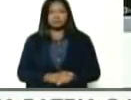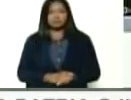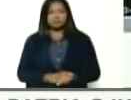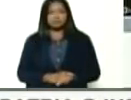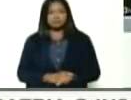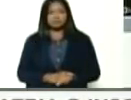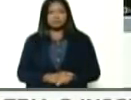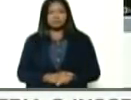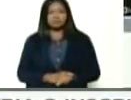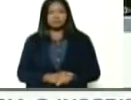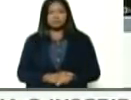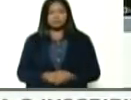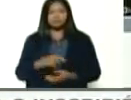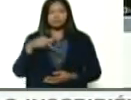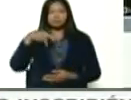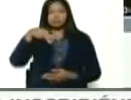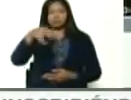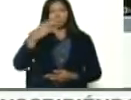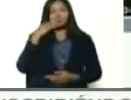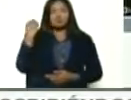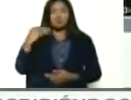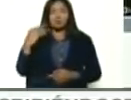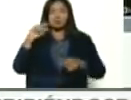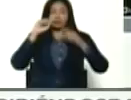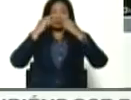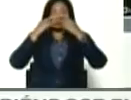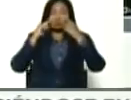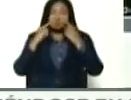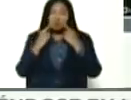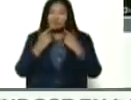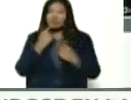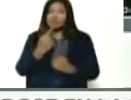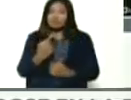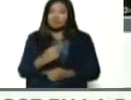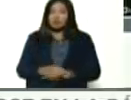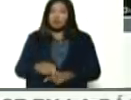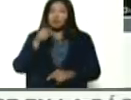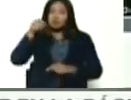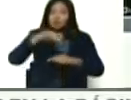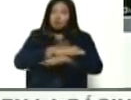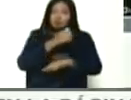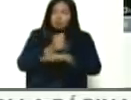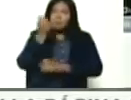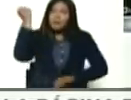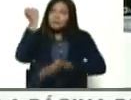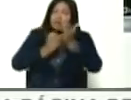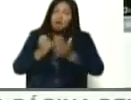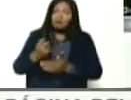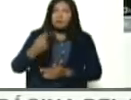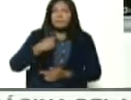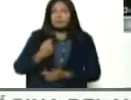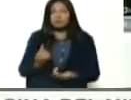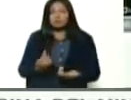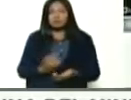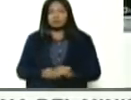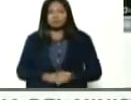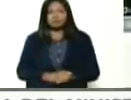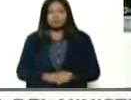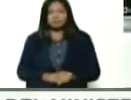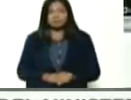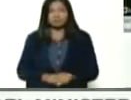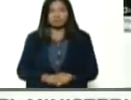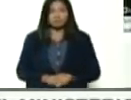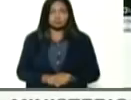y camino hacia un joven y el joven llorando le decía usted nos está matando señor iván duque